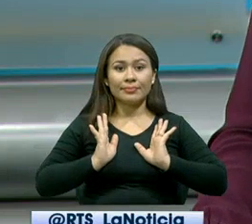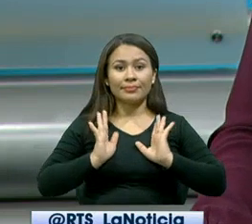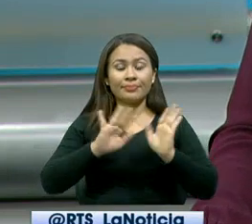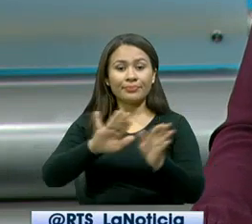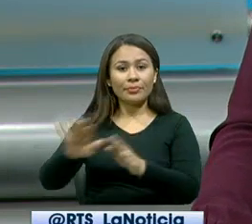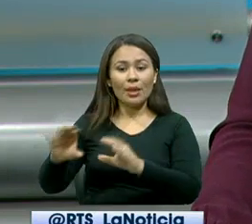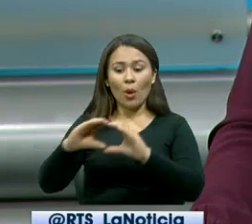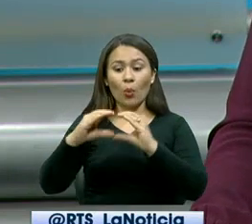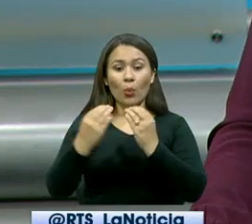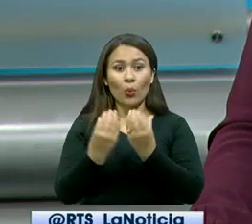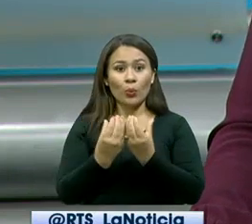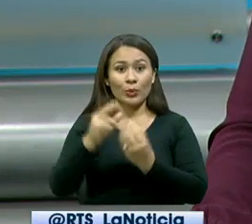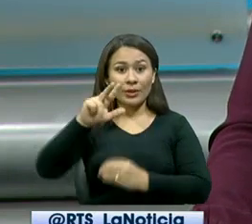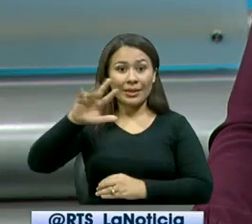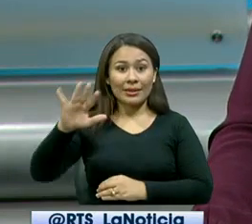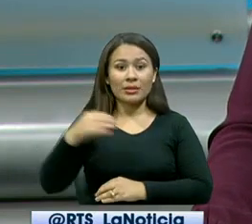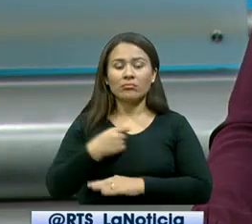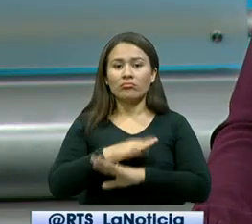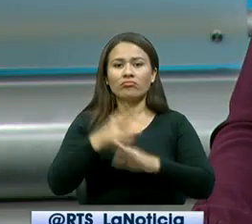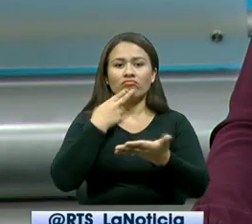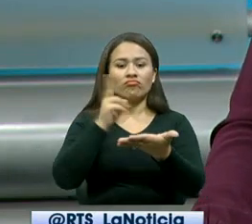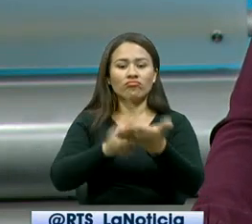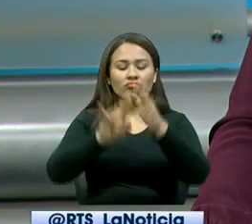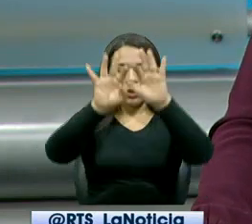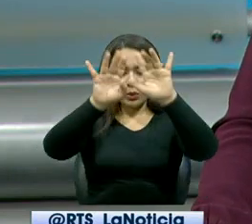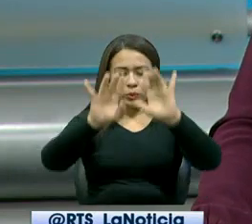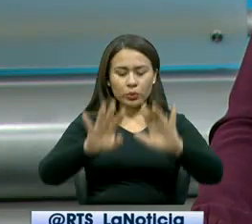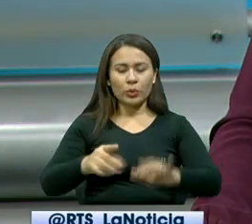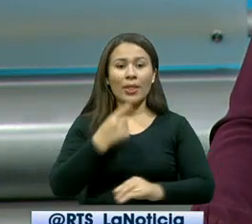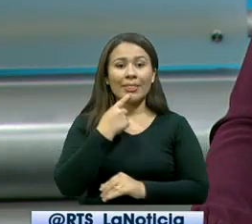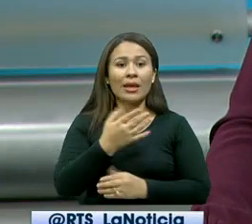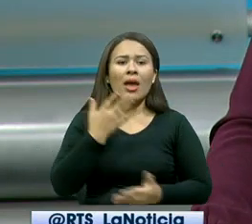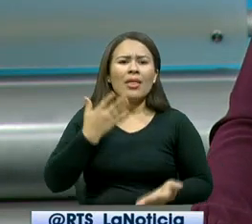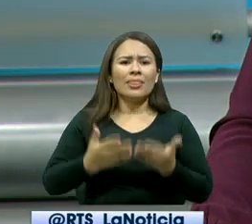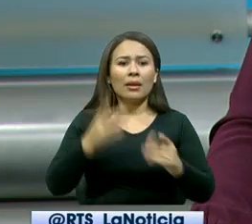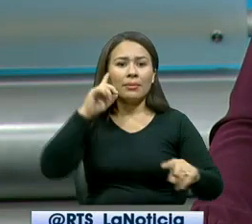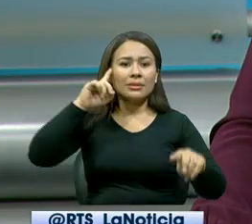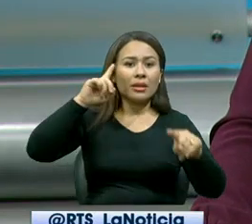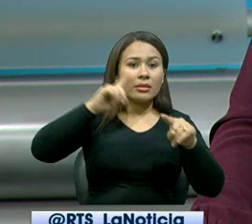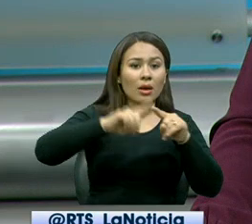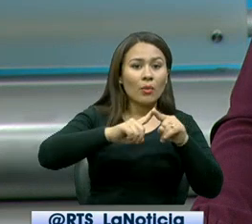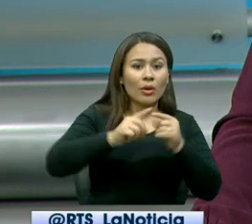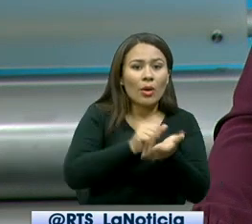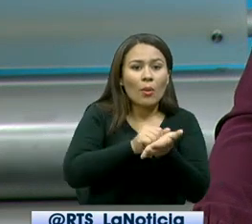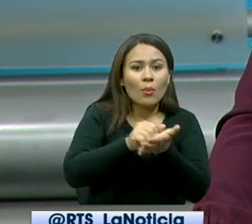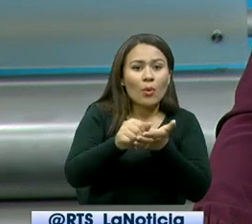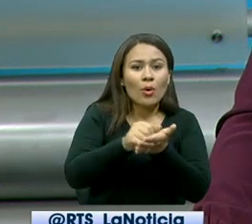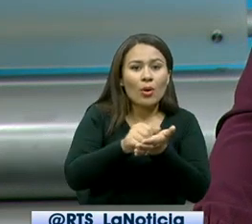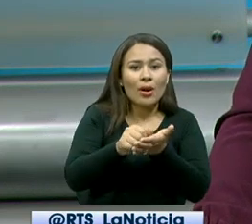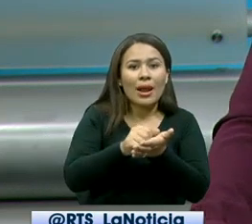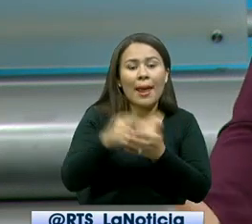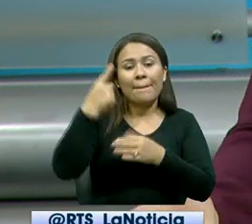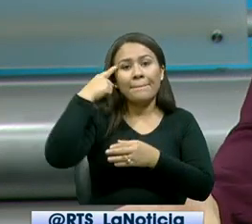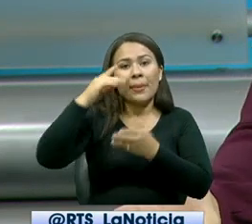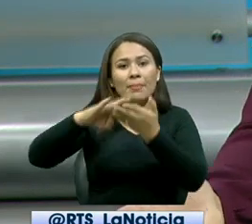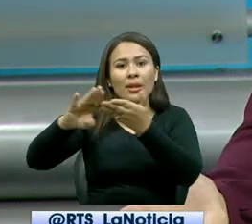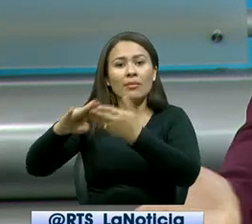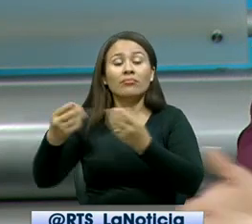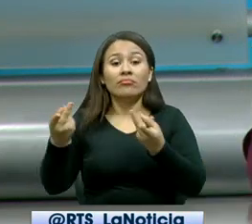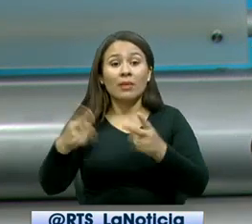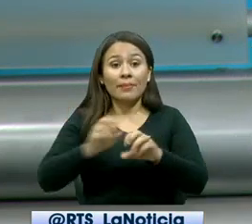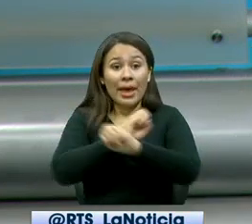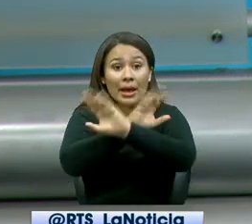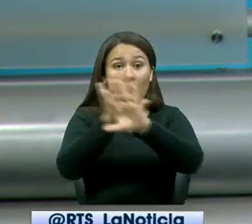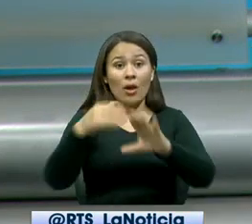El partido oficialista emitió un comunicado en el que alerta un posible acuerdo para eliminar los subsidios. Además, dejan en claro